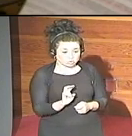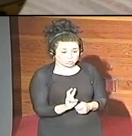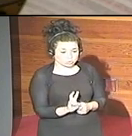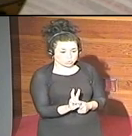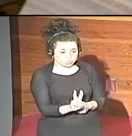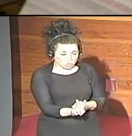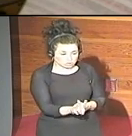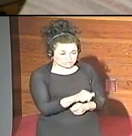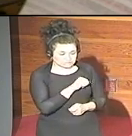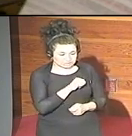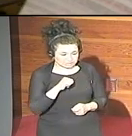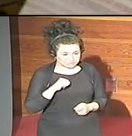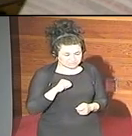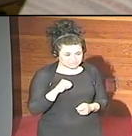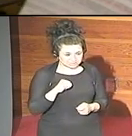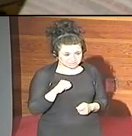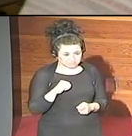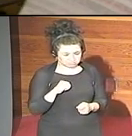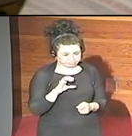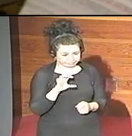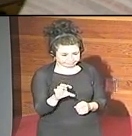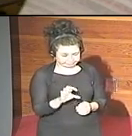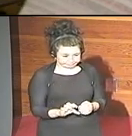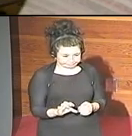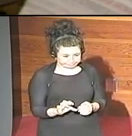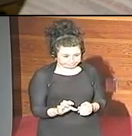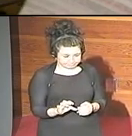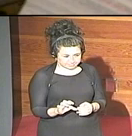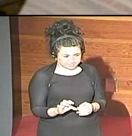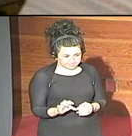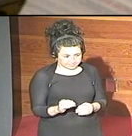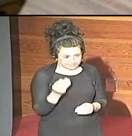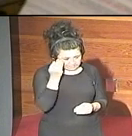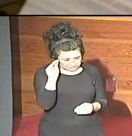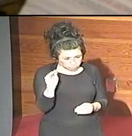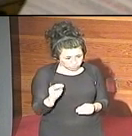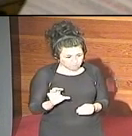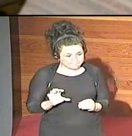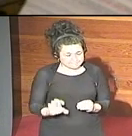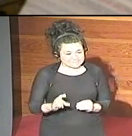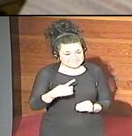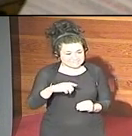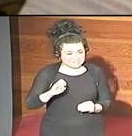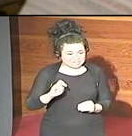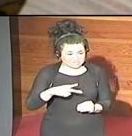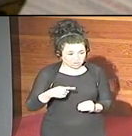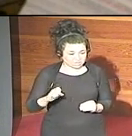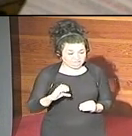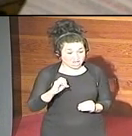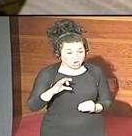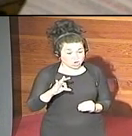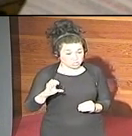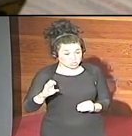supuestamente independientes que formaban parte del territorio georgiano, que es Osetia del Sur